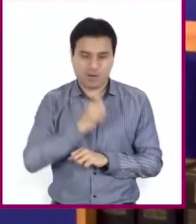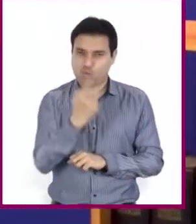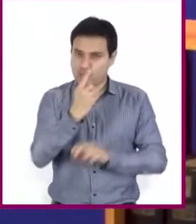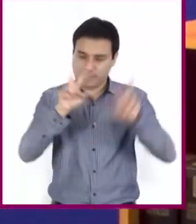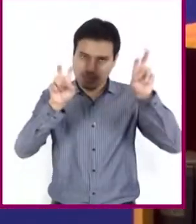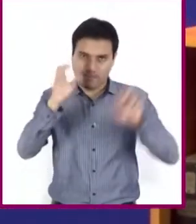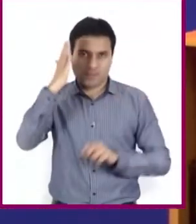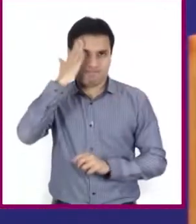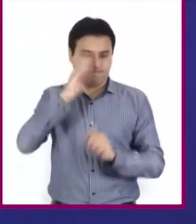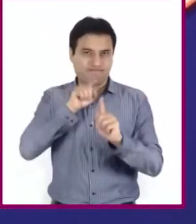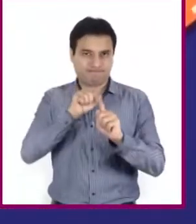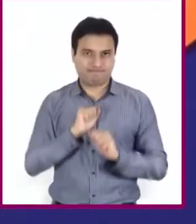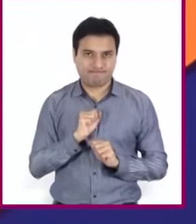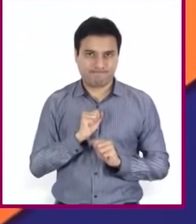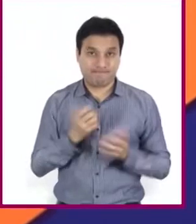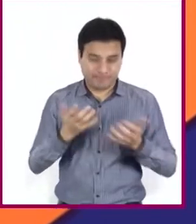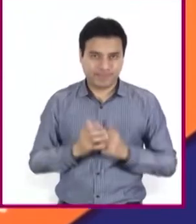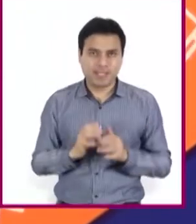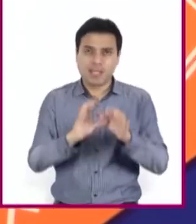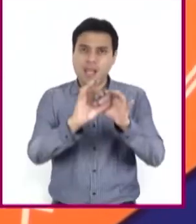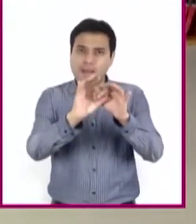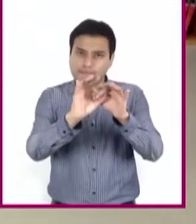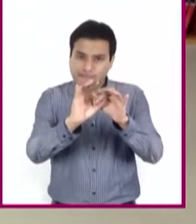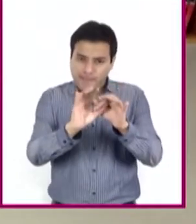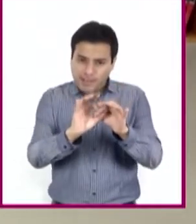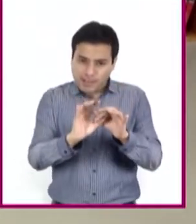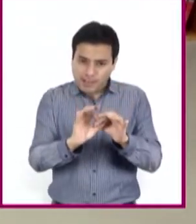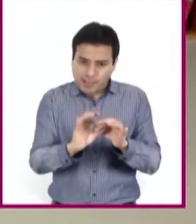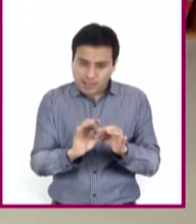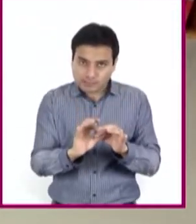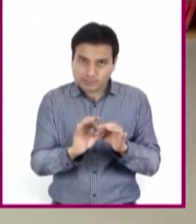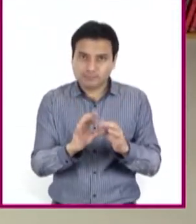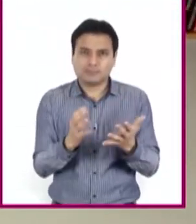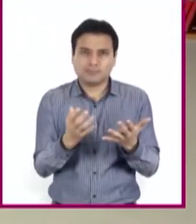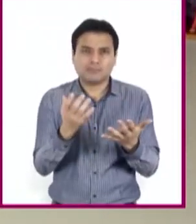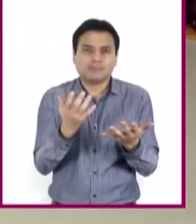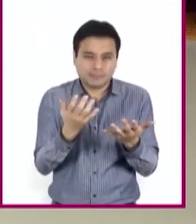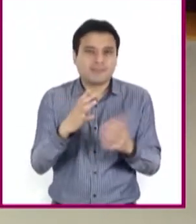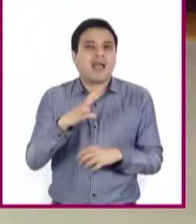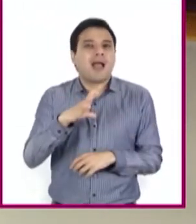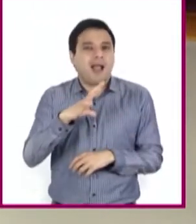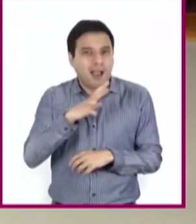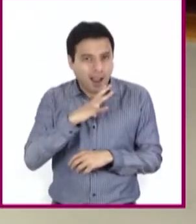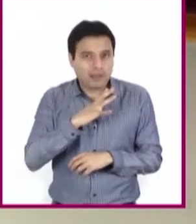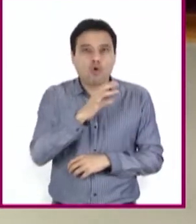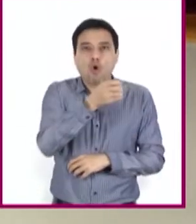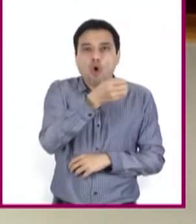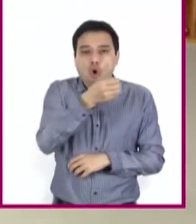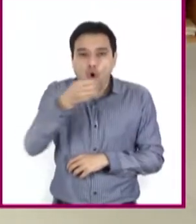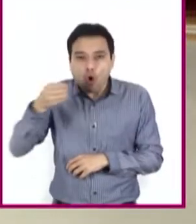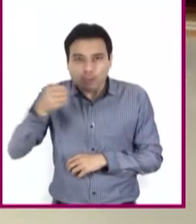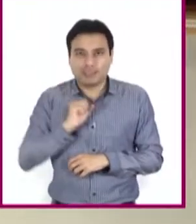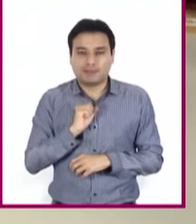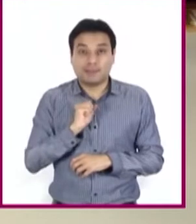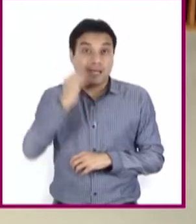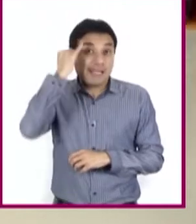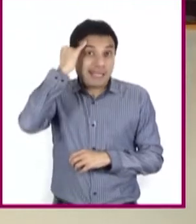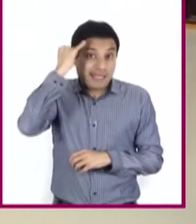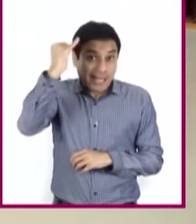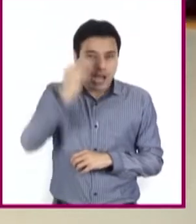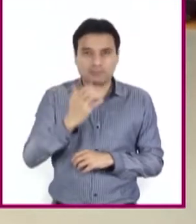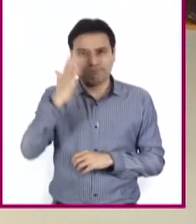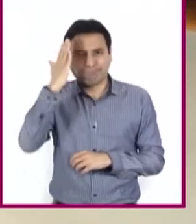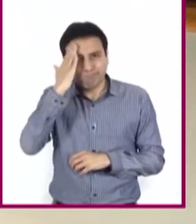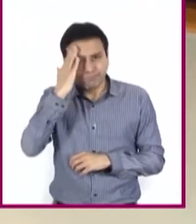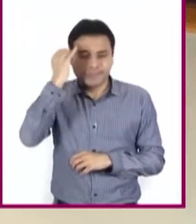del texto. Esta progresión temática organiza por orden de importancia las ideas primarias y secundarias en